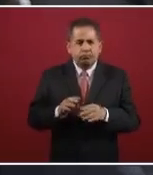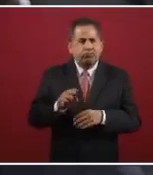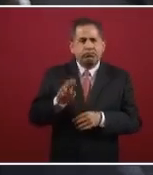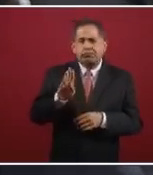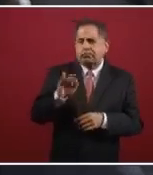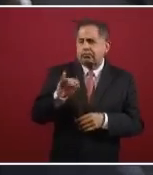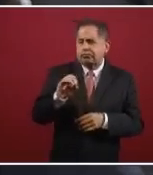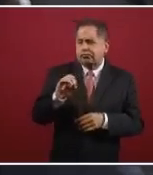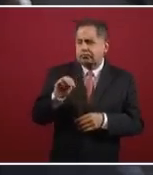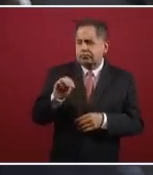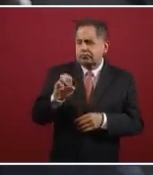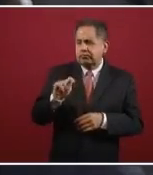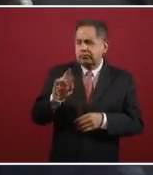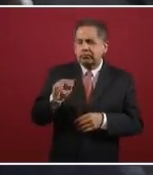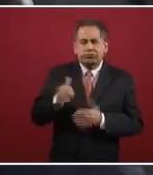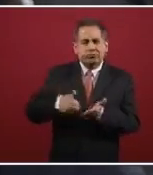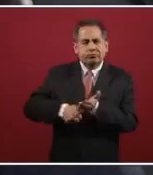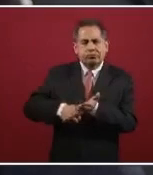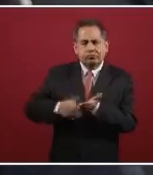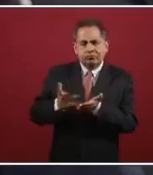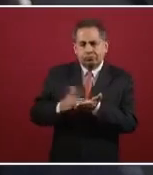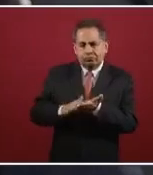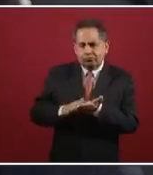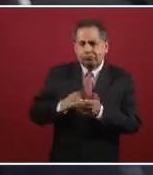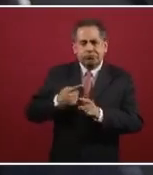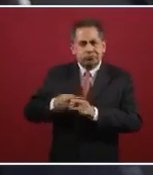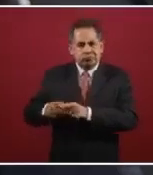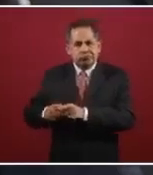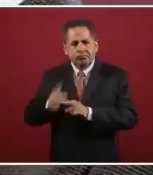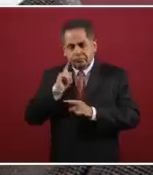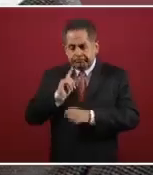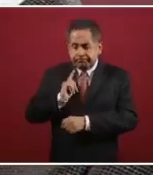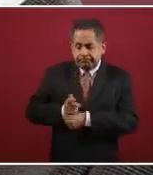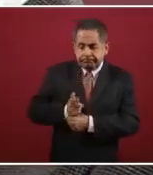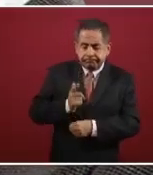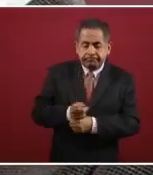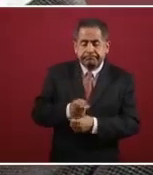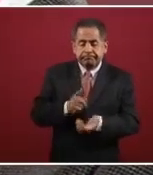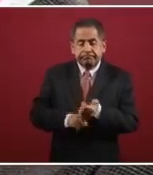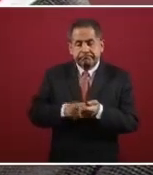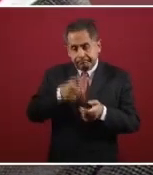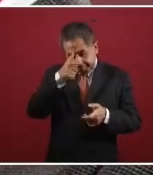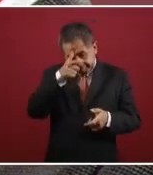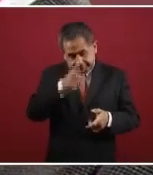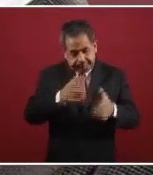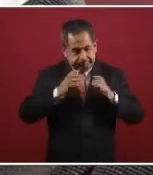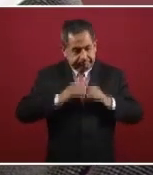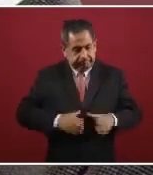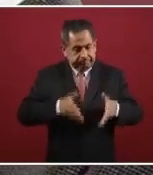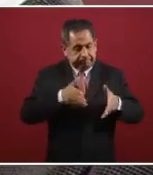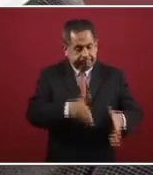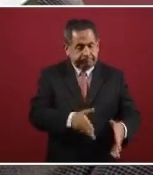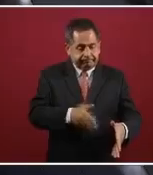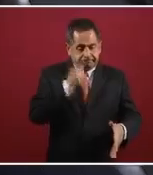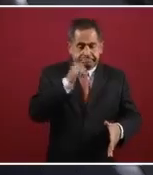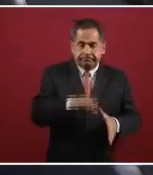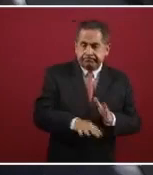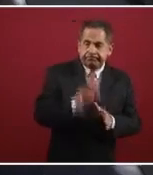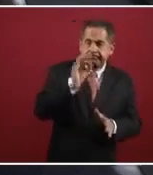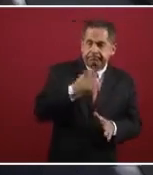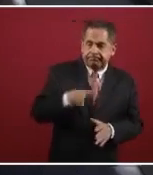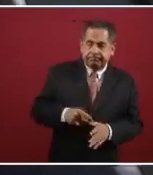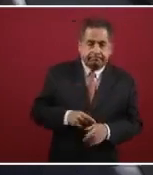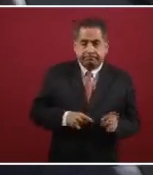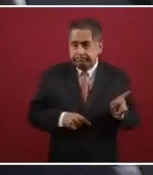biométricos que están en su poder para la identificación de cadáveres y de personas desaparecidas. Ellos